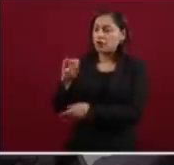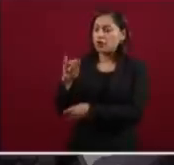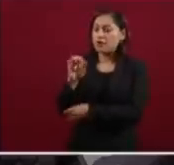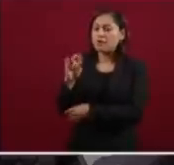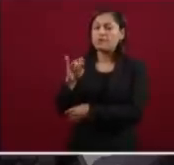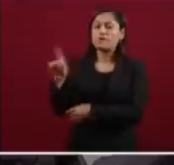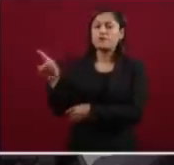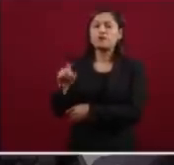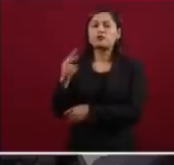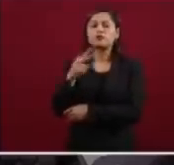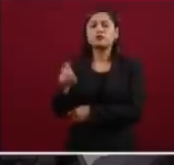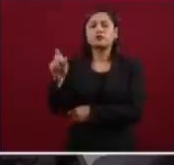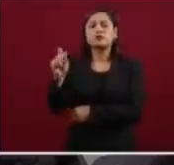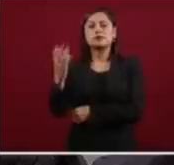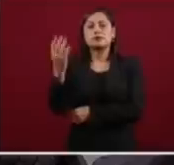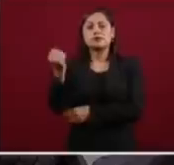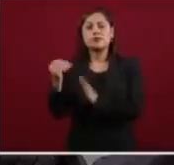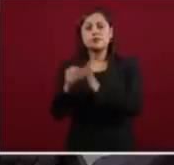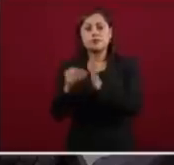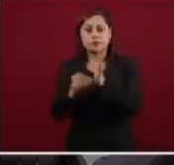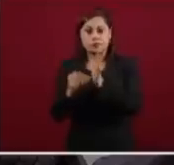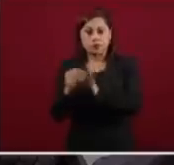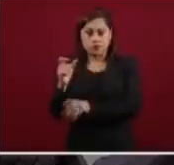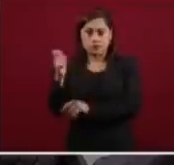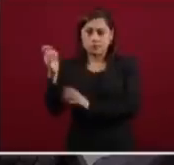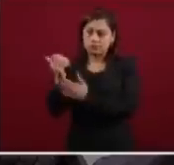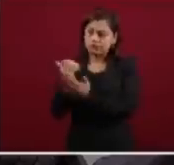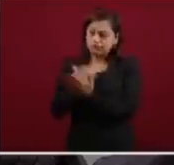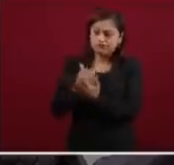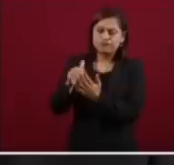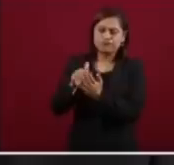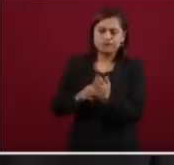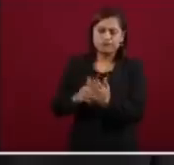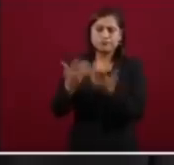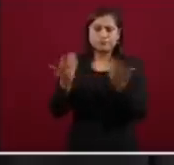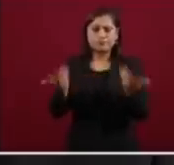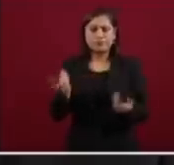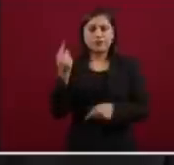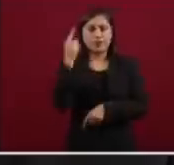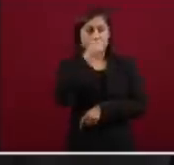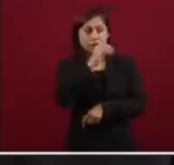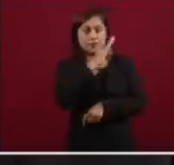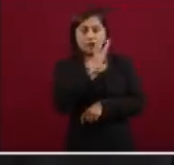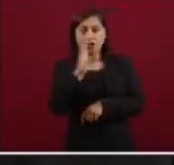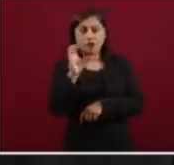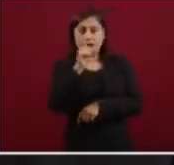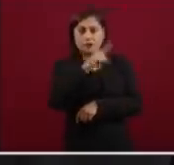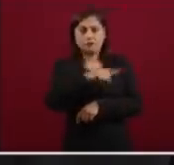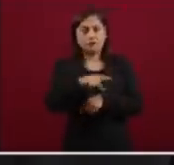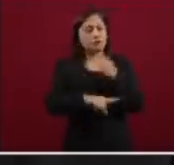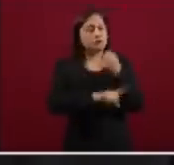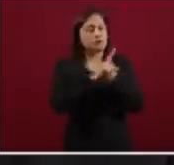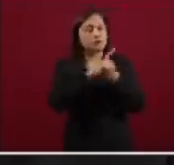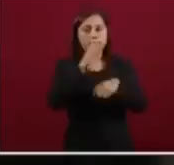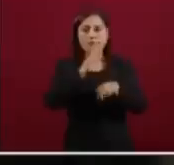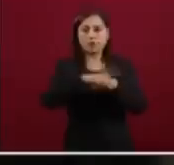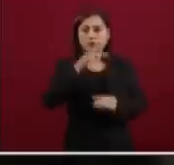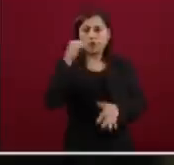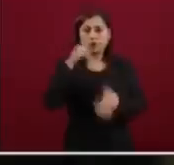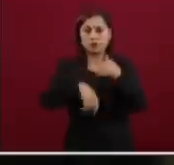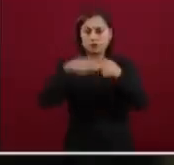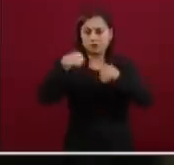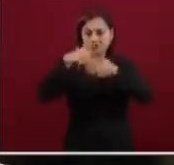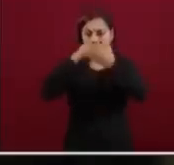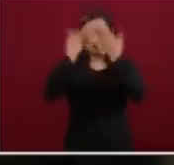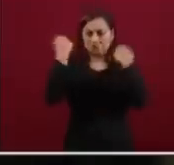millones de pesos no es todo lo que sucede en baja california no sé si el delegado federal haya pasado los reportes